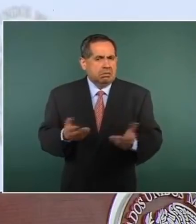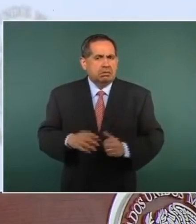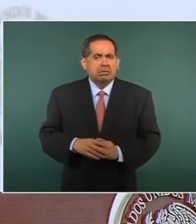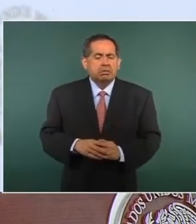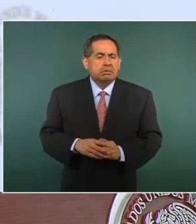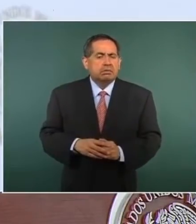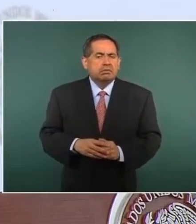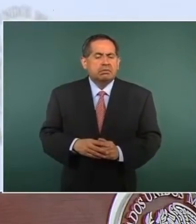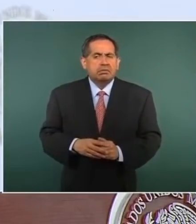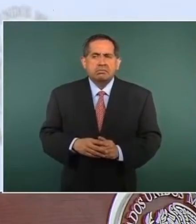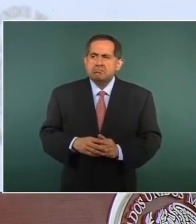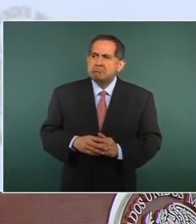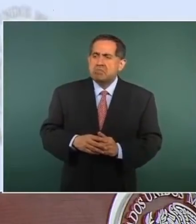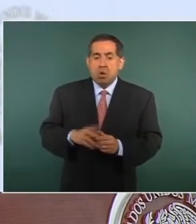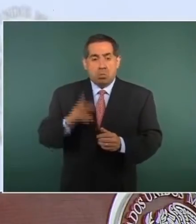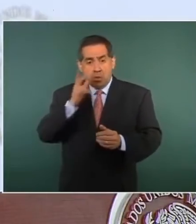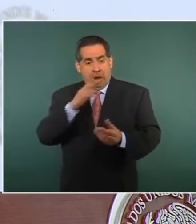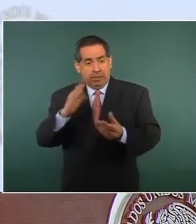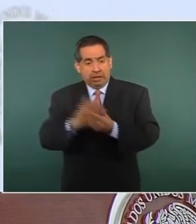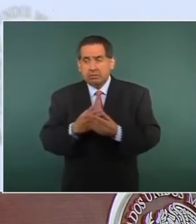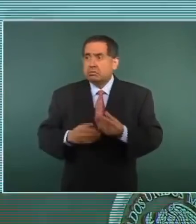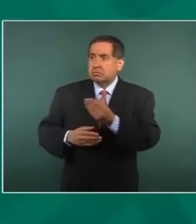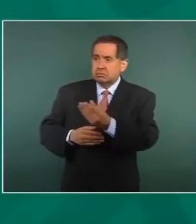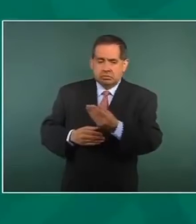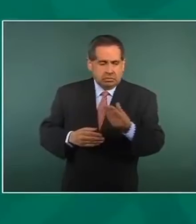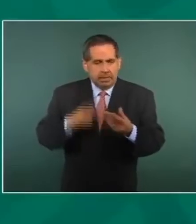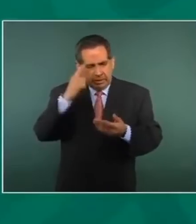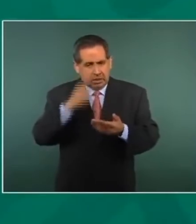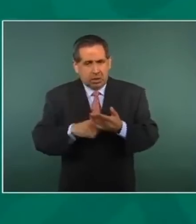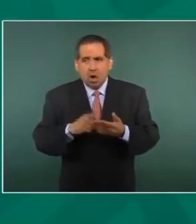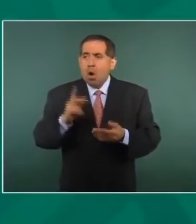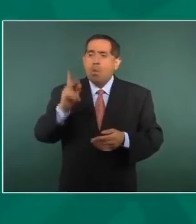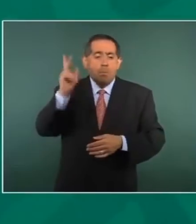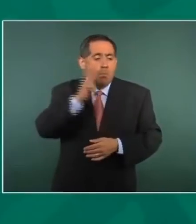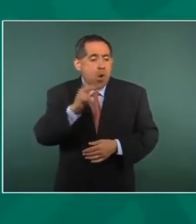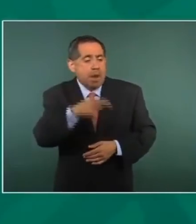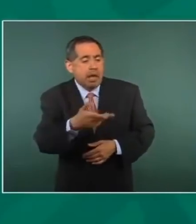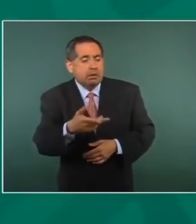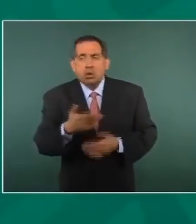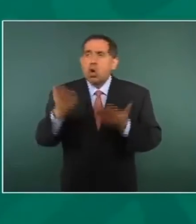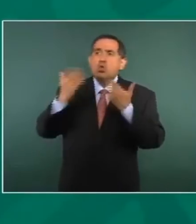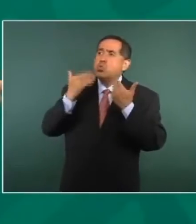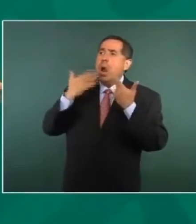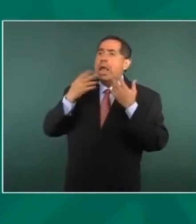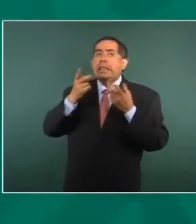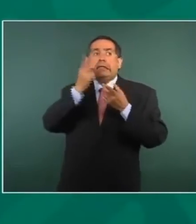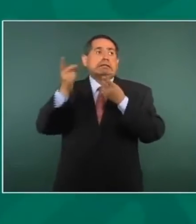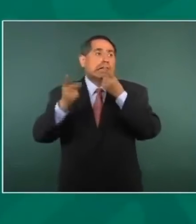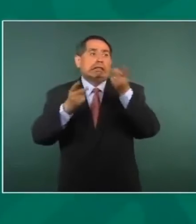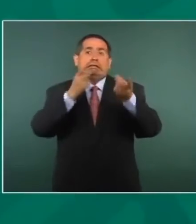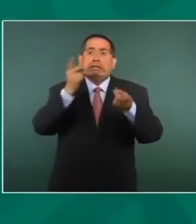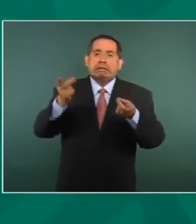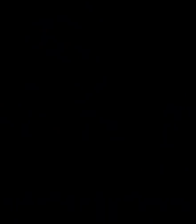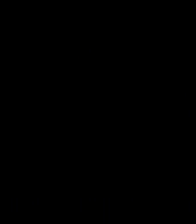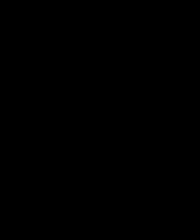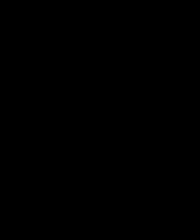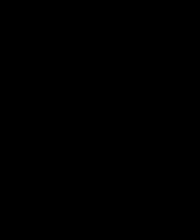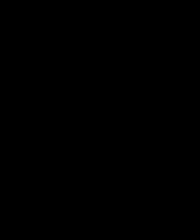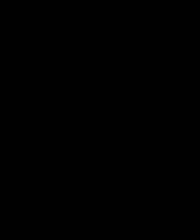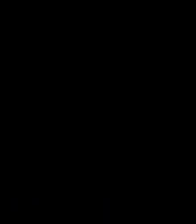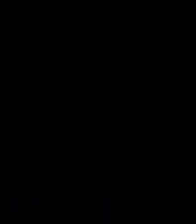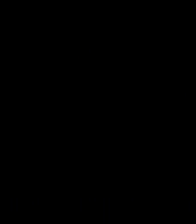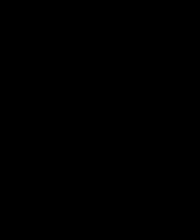política ya no se abordaría más ese tema en la mañanera y que la fiscalía general de la república tendrá que aclarar el caso